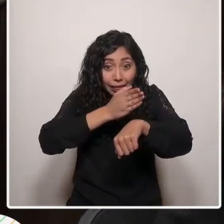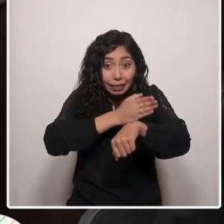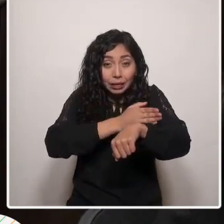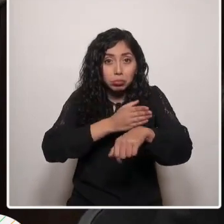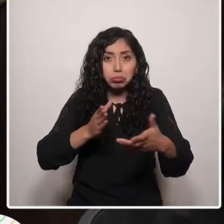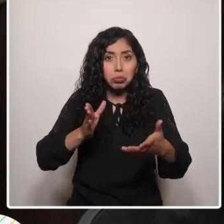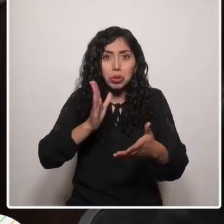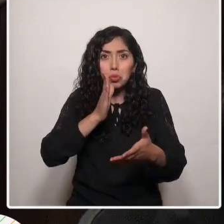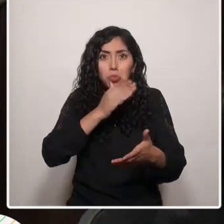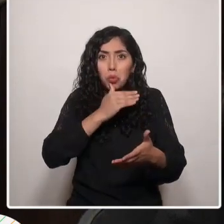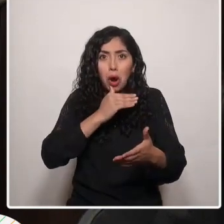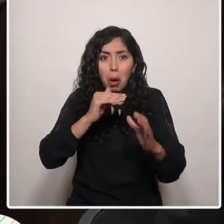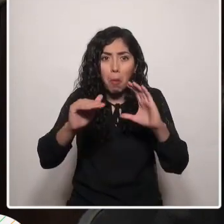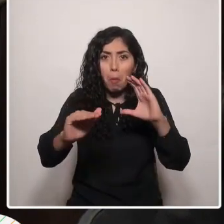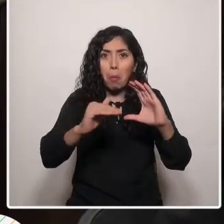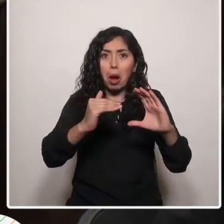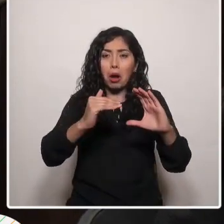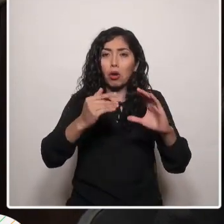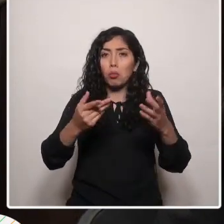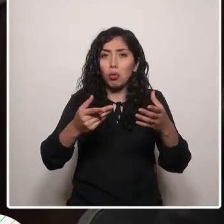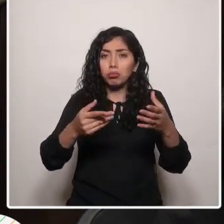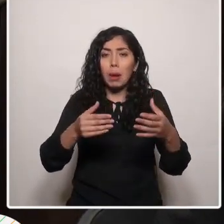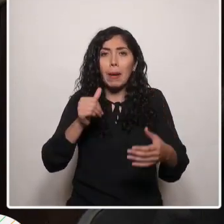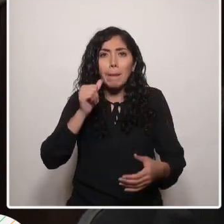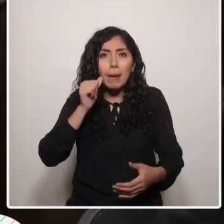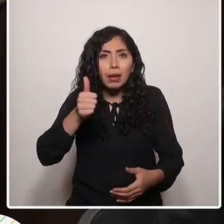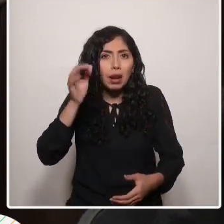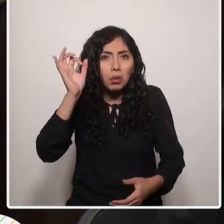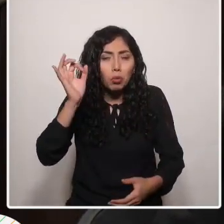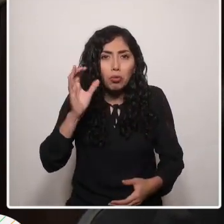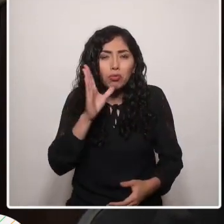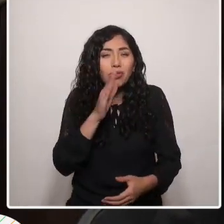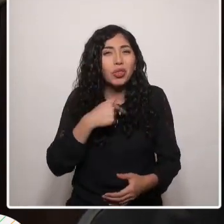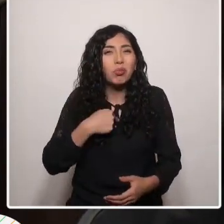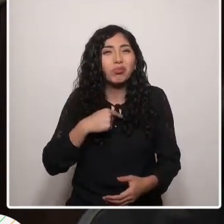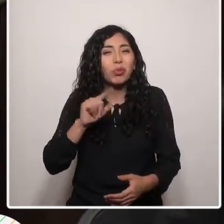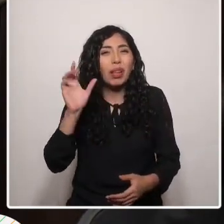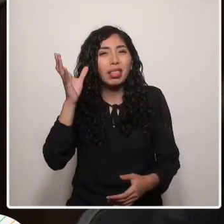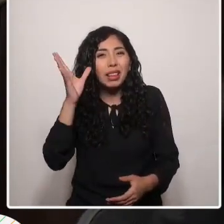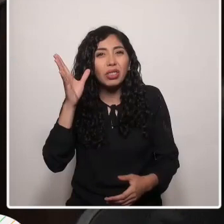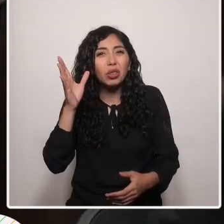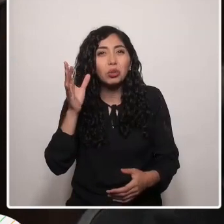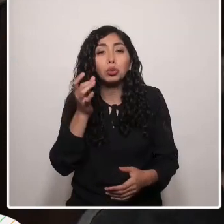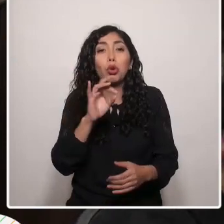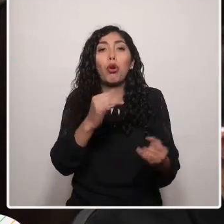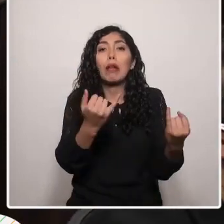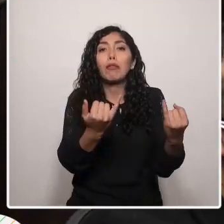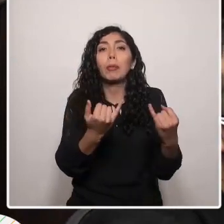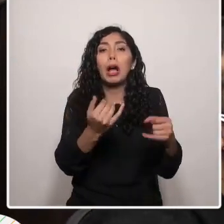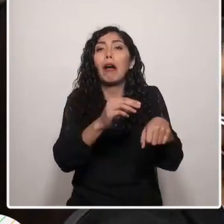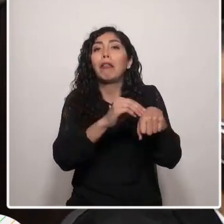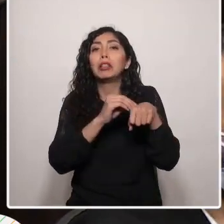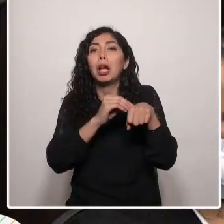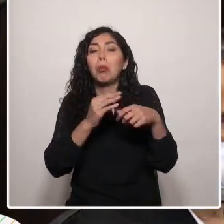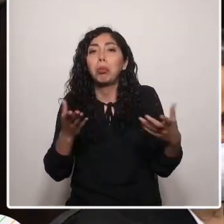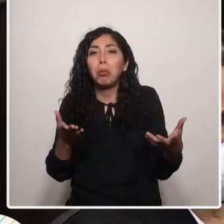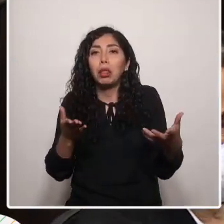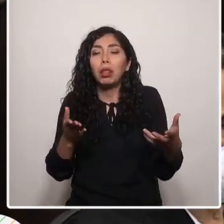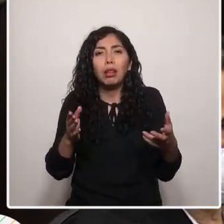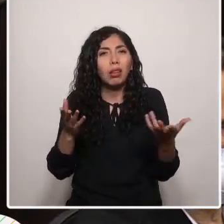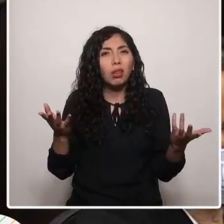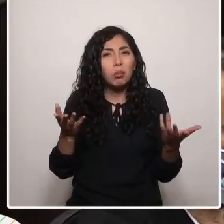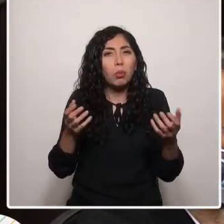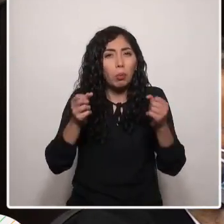la citación para mañana. Entonces, no tengo claridad, más allá de una información informal, respecto a si